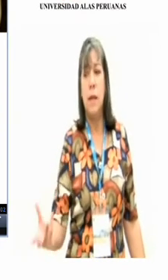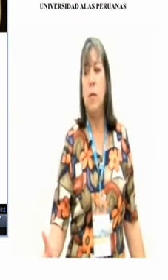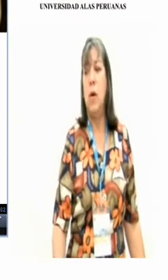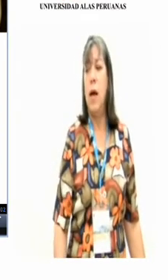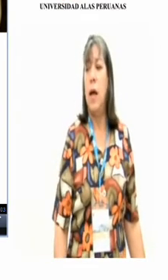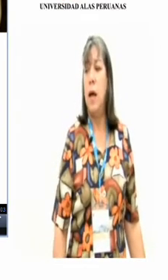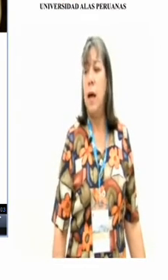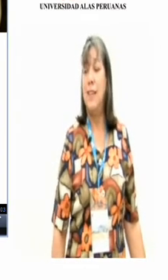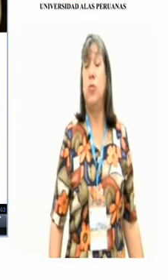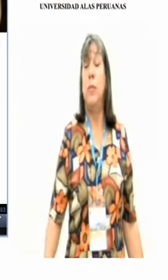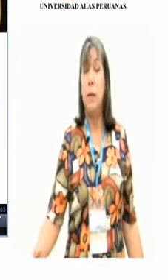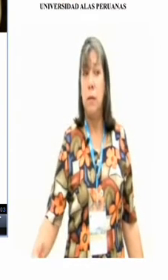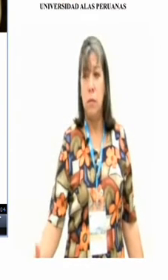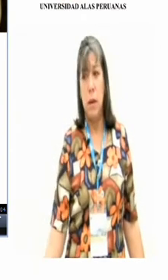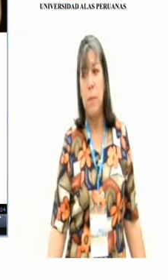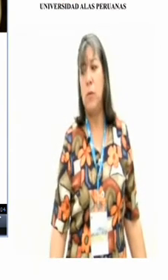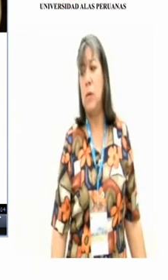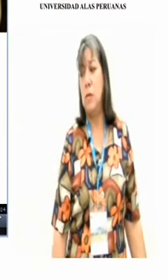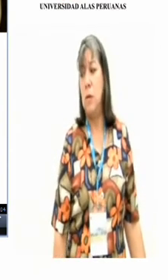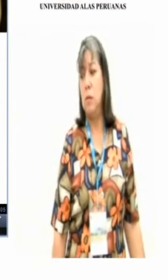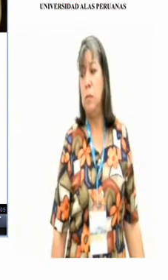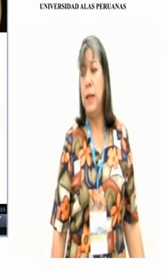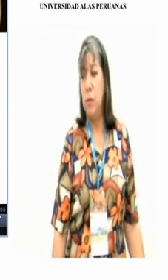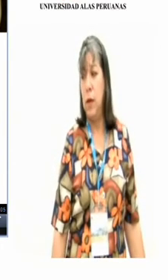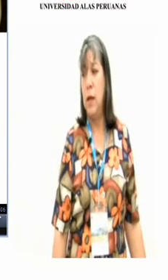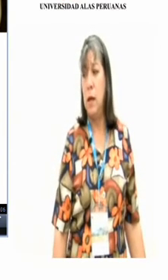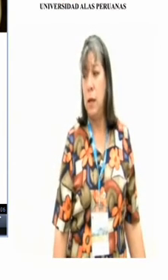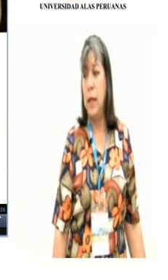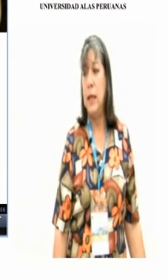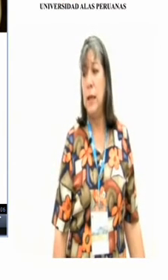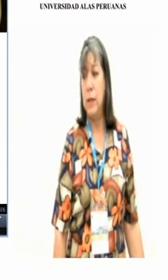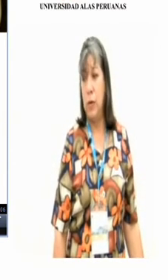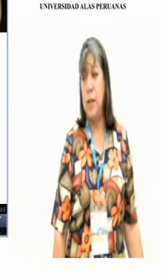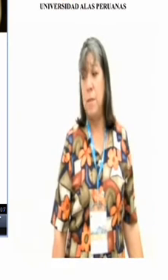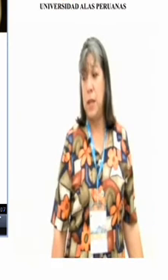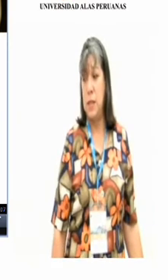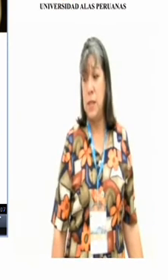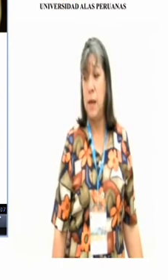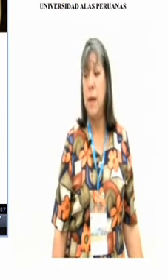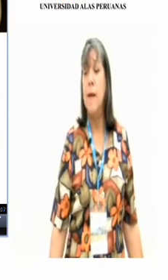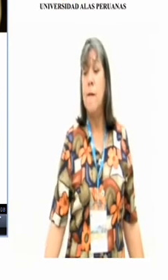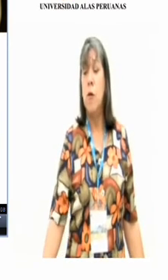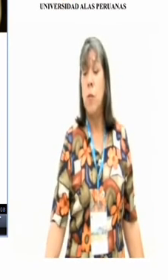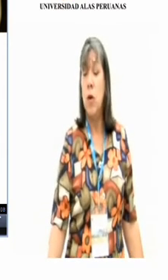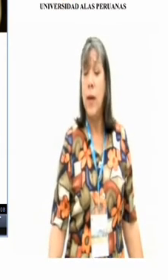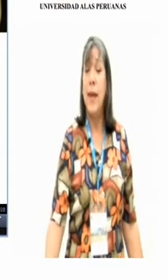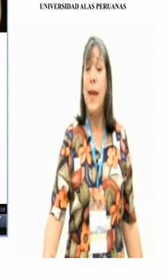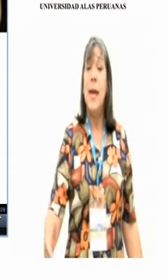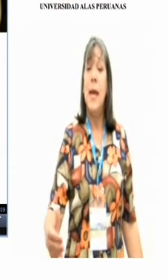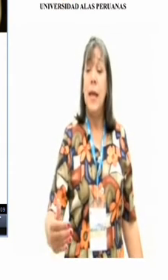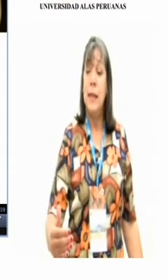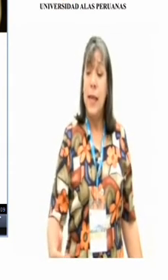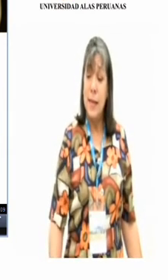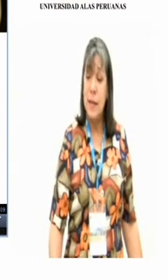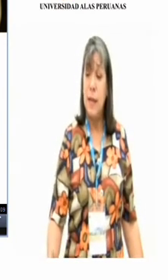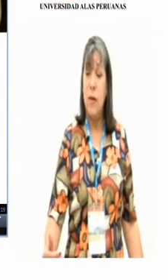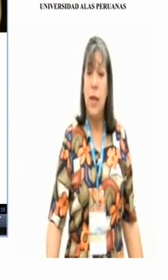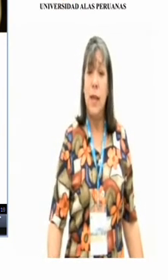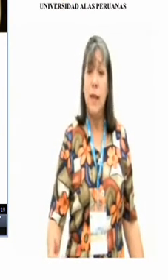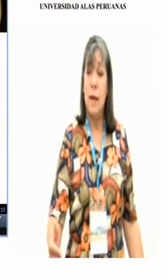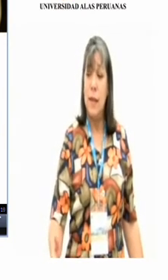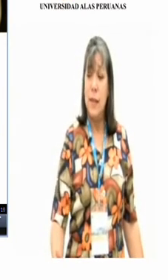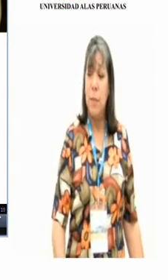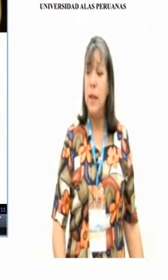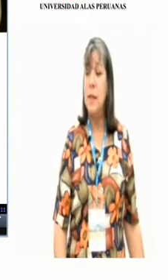van acompañando a asumir una posición teórica en las teorías de aprendizaje. ¿Cómo lo es